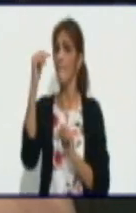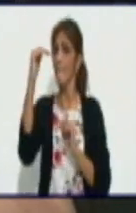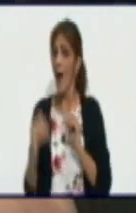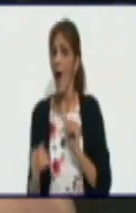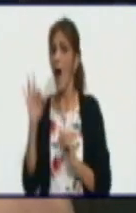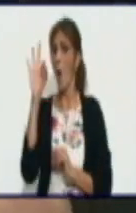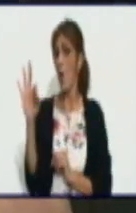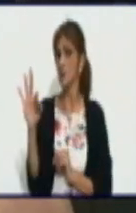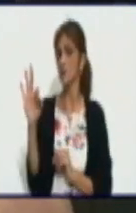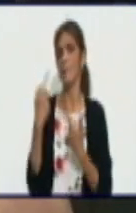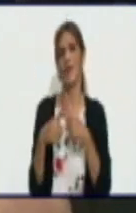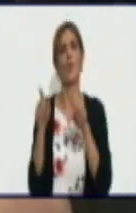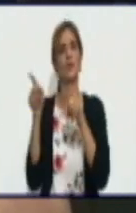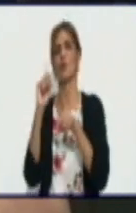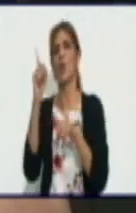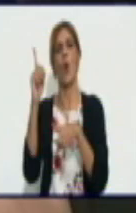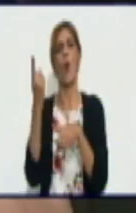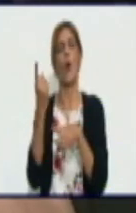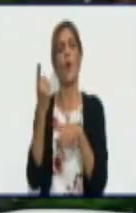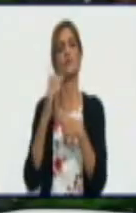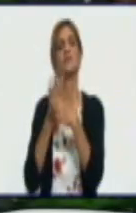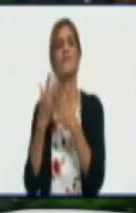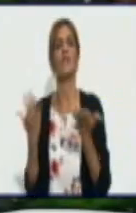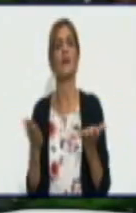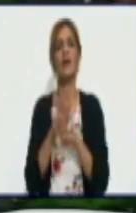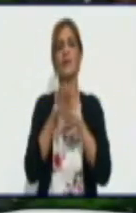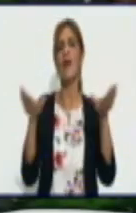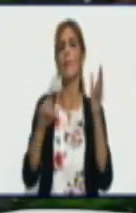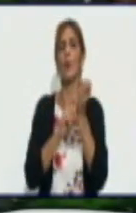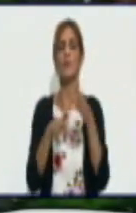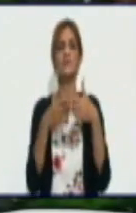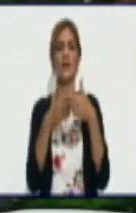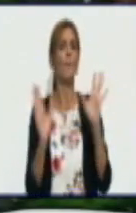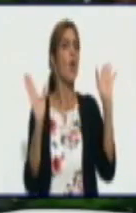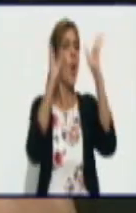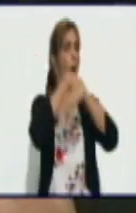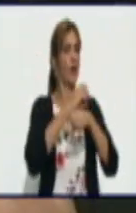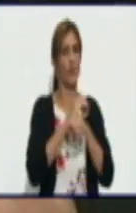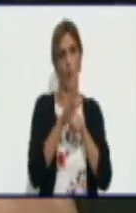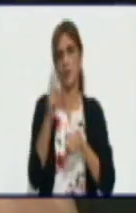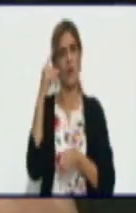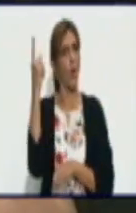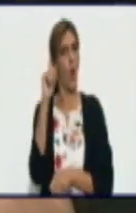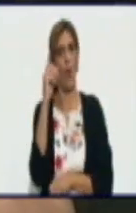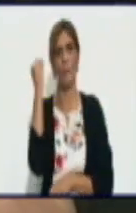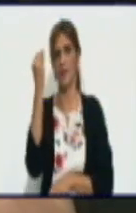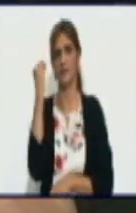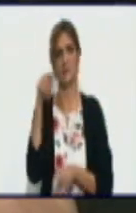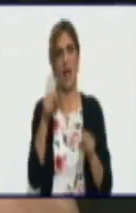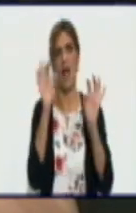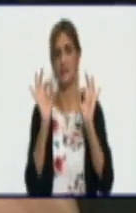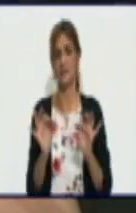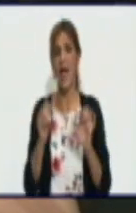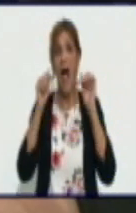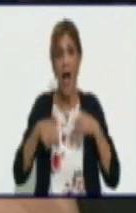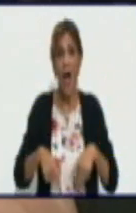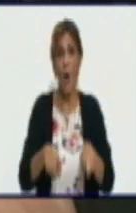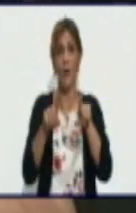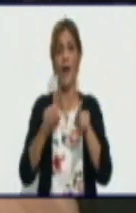el problema o que ya Granma está libre de la COVID. Quiero hacer esta acotación, esta reflexión, porque ahora más que